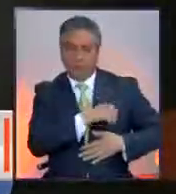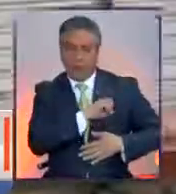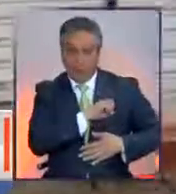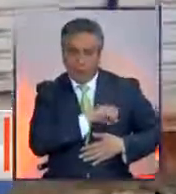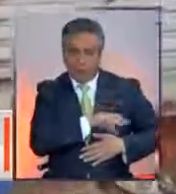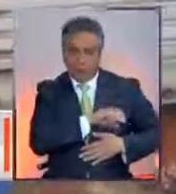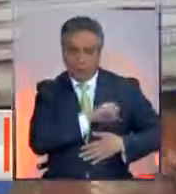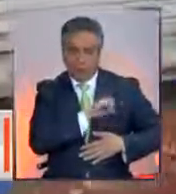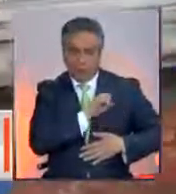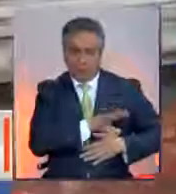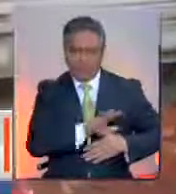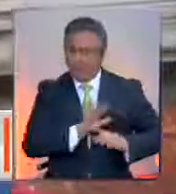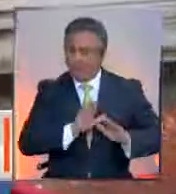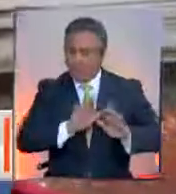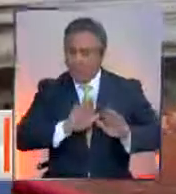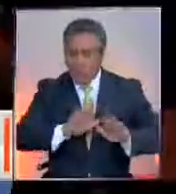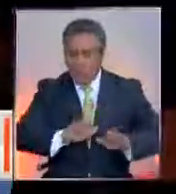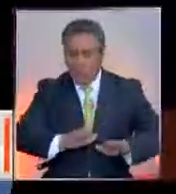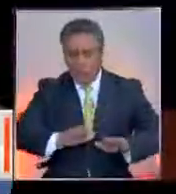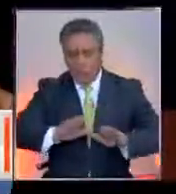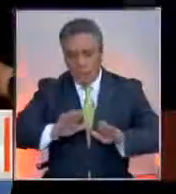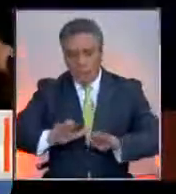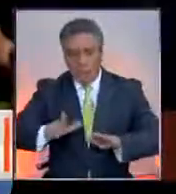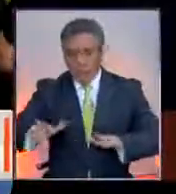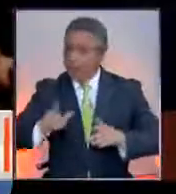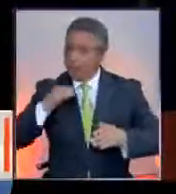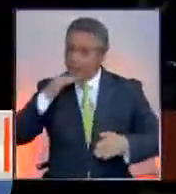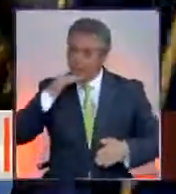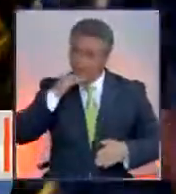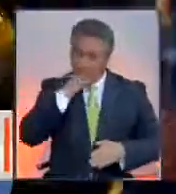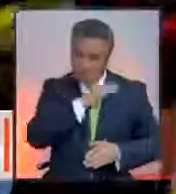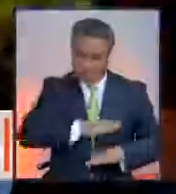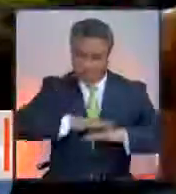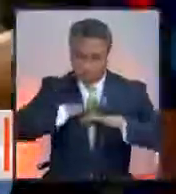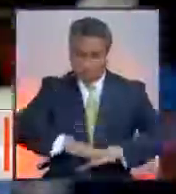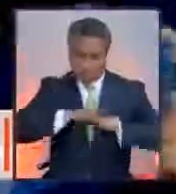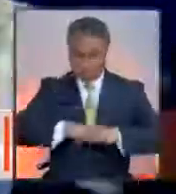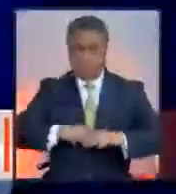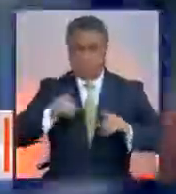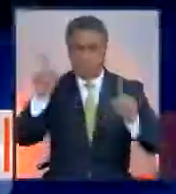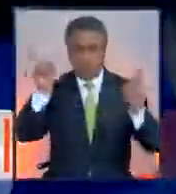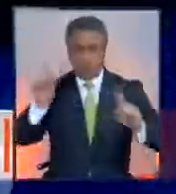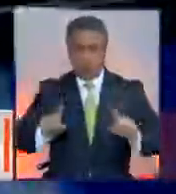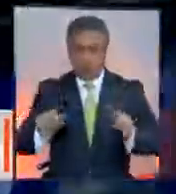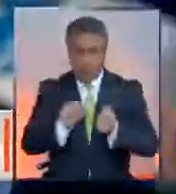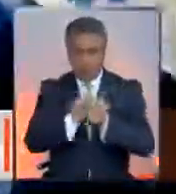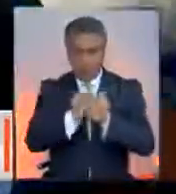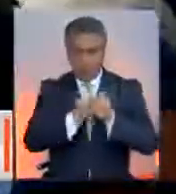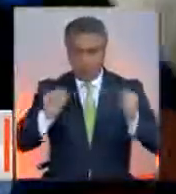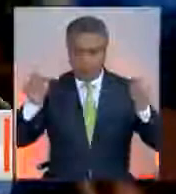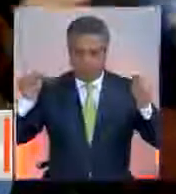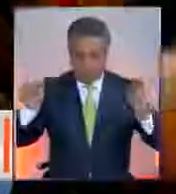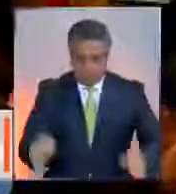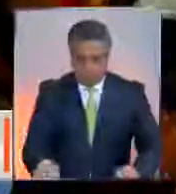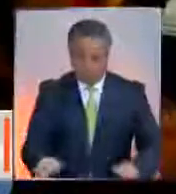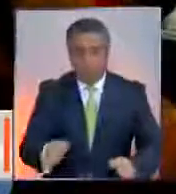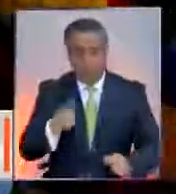del edificio. De inmediato le aplicaron masaje cardíaco y descargas eléctricas para intentar reanimarlo.